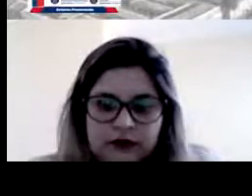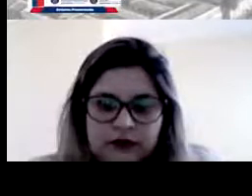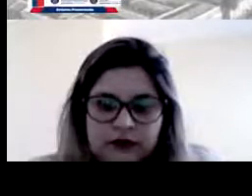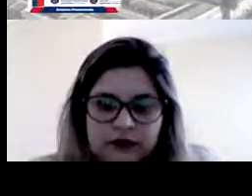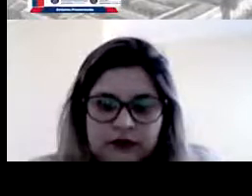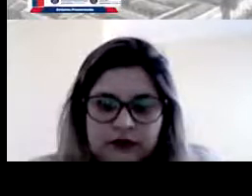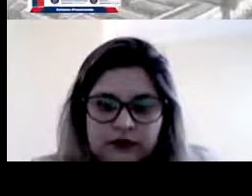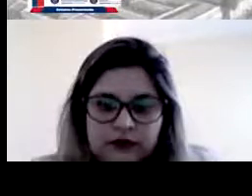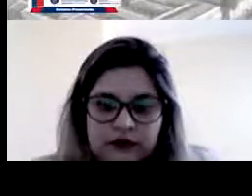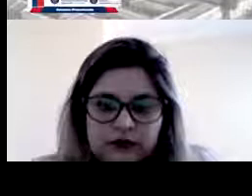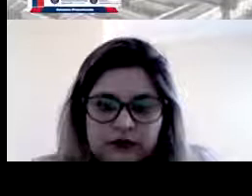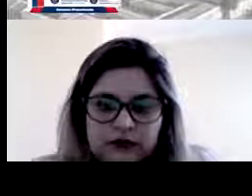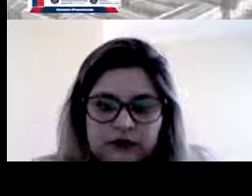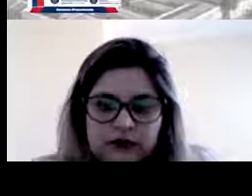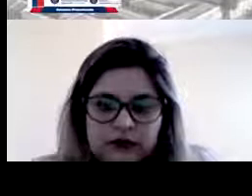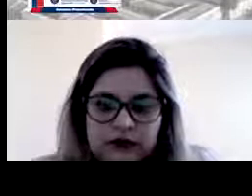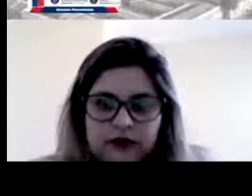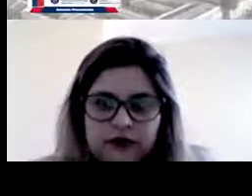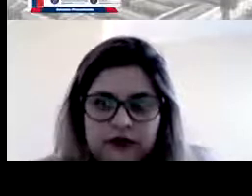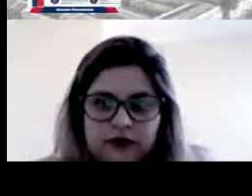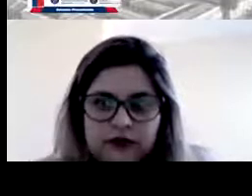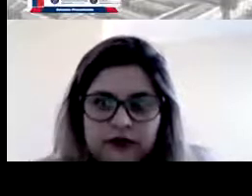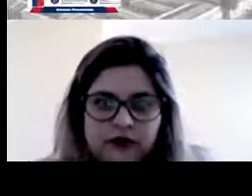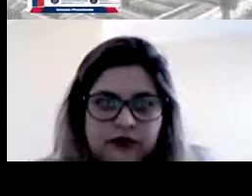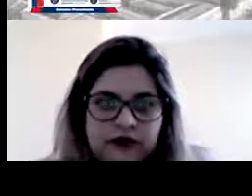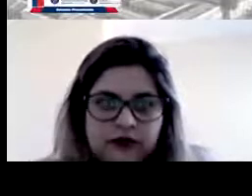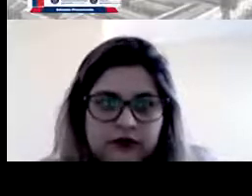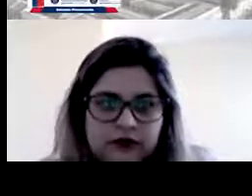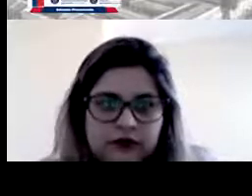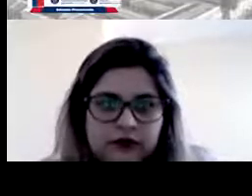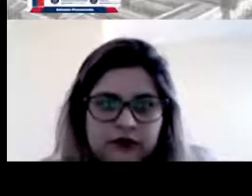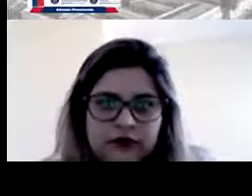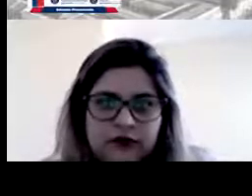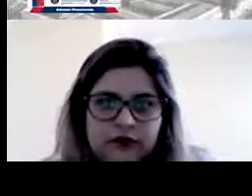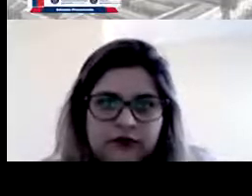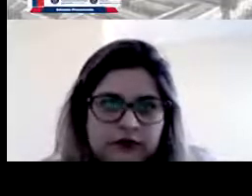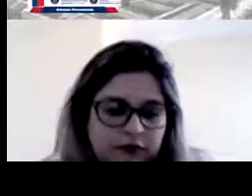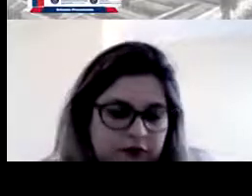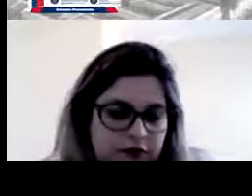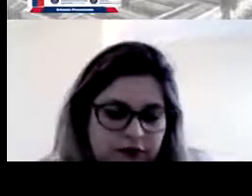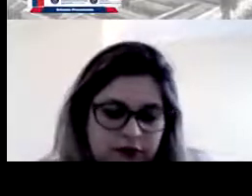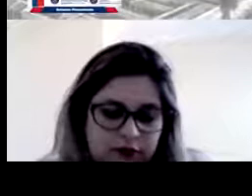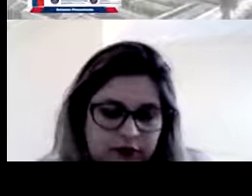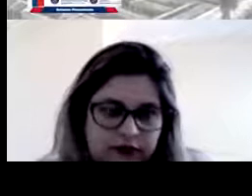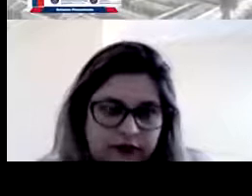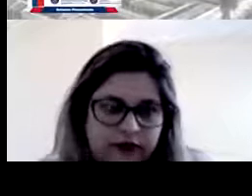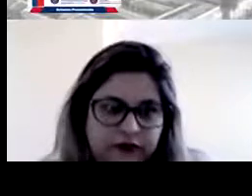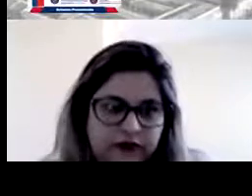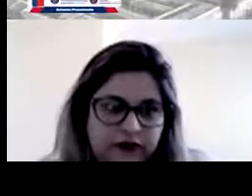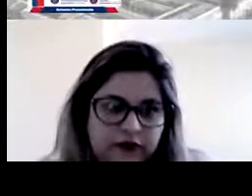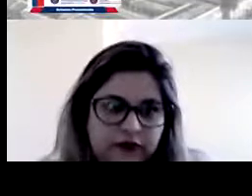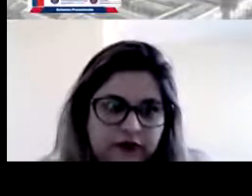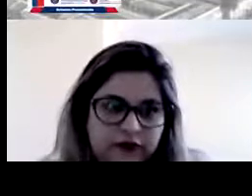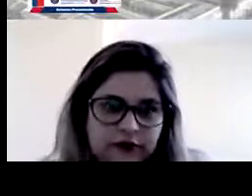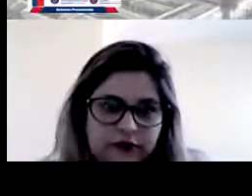antes de eso le vamos a dar el pase a nuestro querido Rodrigo Davanzo de la Oficina de Seguimiento del Egresado, quien tiene algo que contarles.